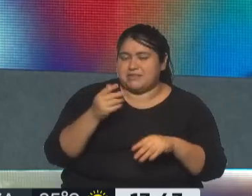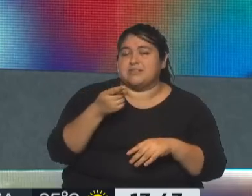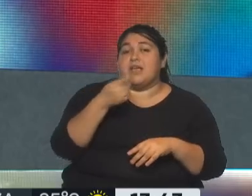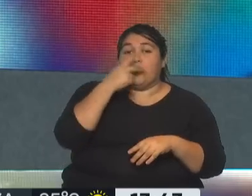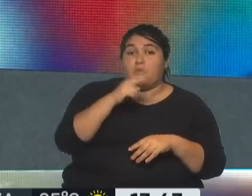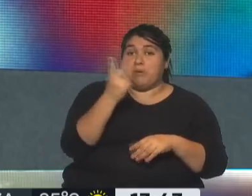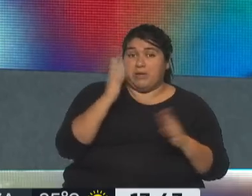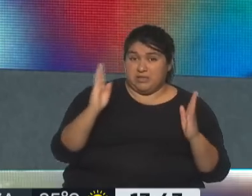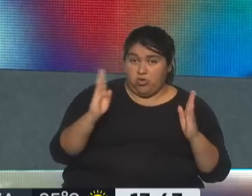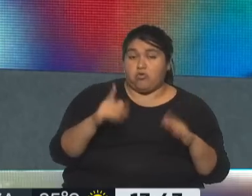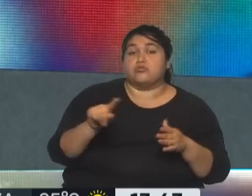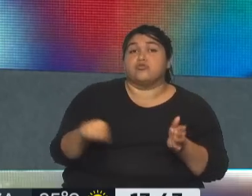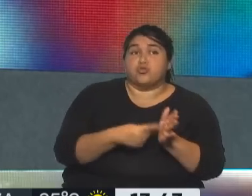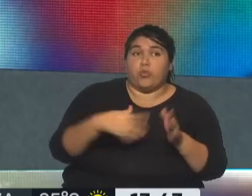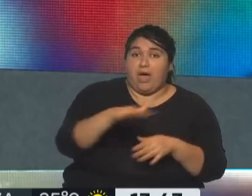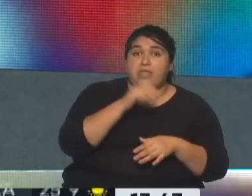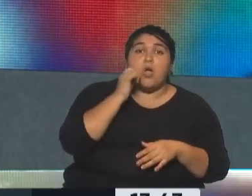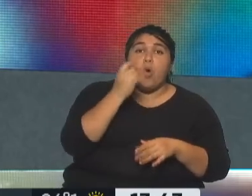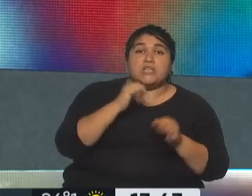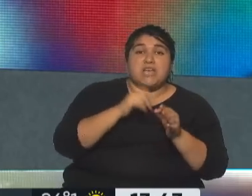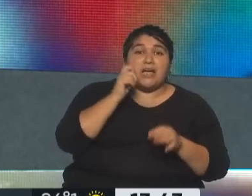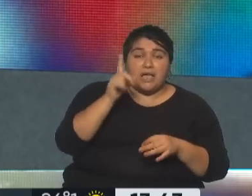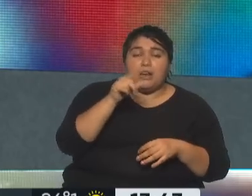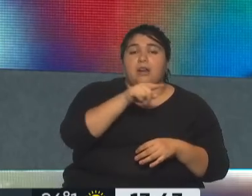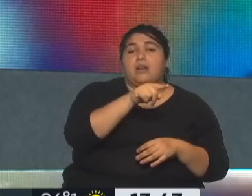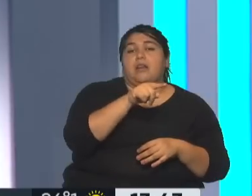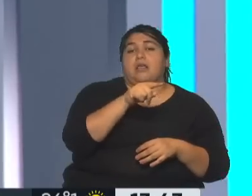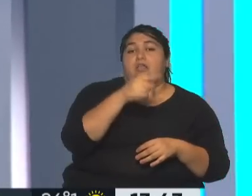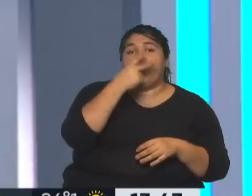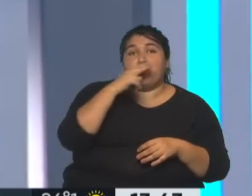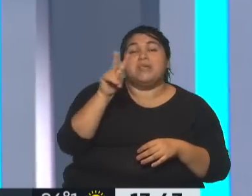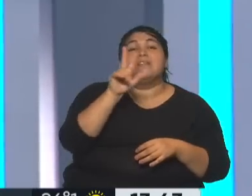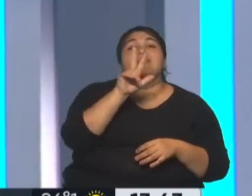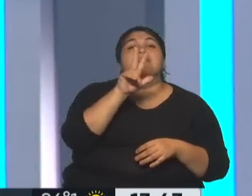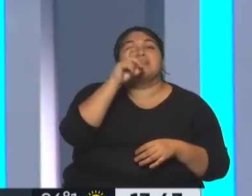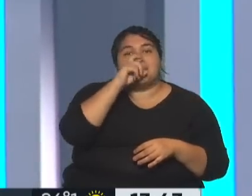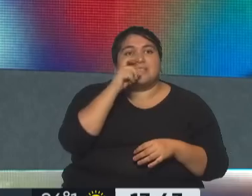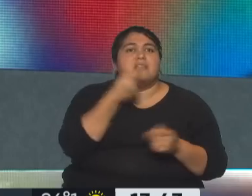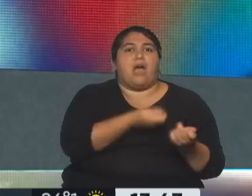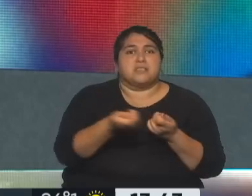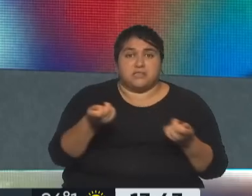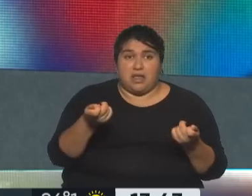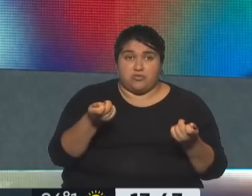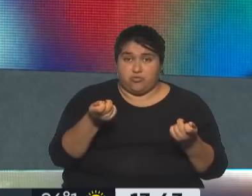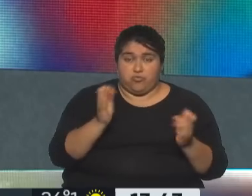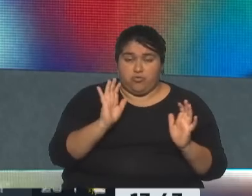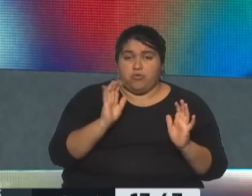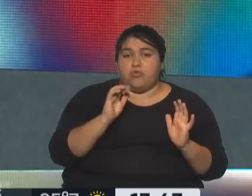2022, en la ciudad de Guayaquil, 1.537 asesinatos a plena luz del día impulsados por